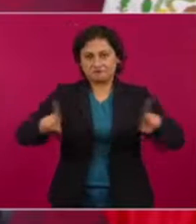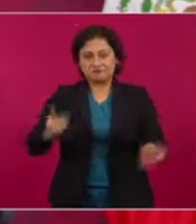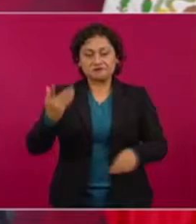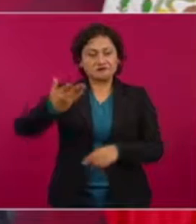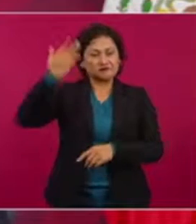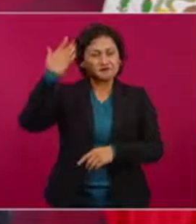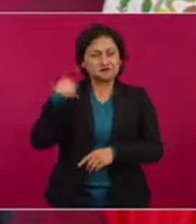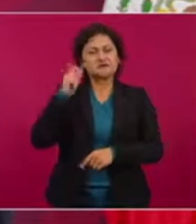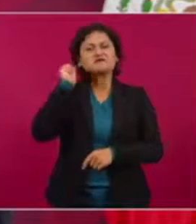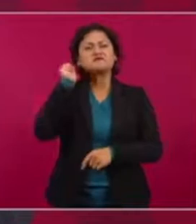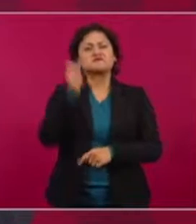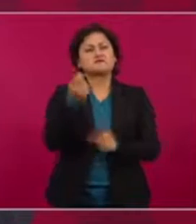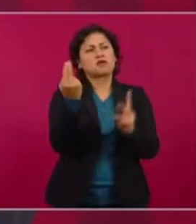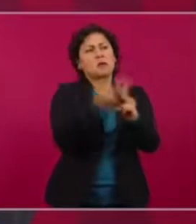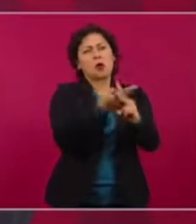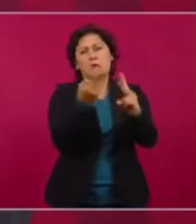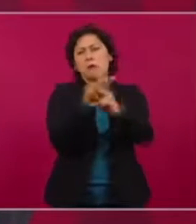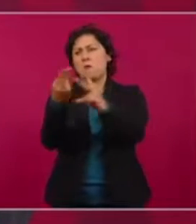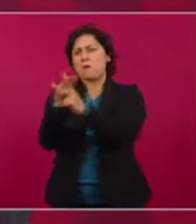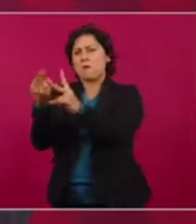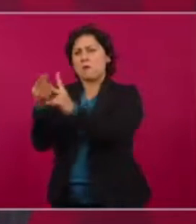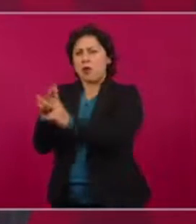crímenes de Estado.